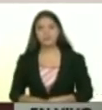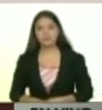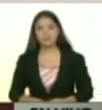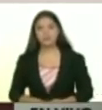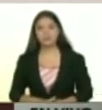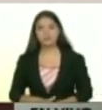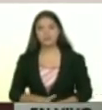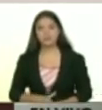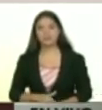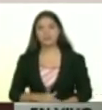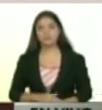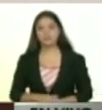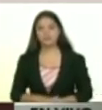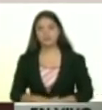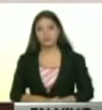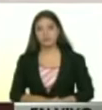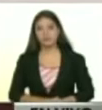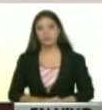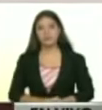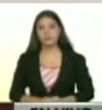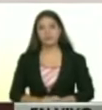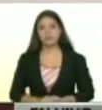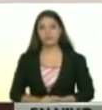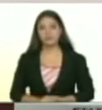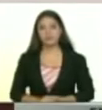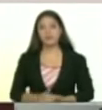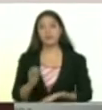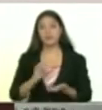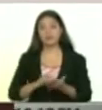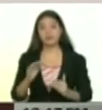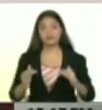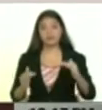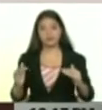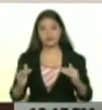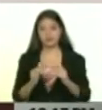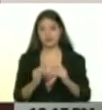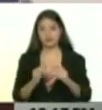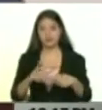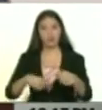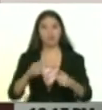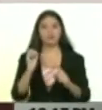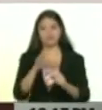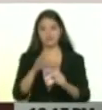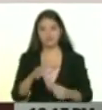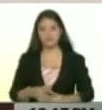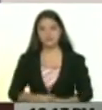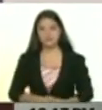y tendrá un efecto catalítico para reequilibrar el mercado.